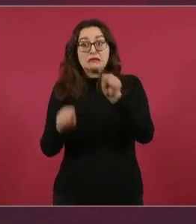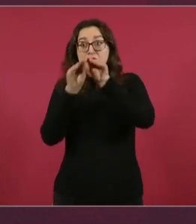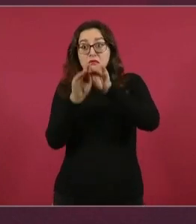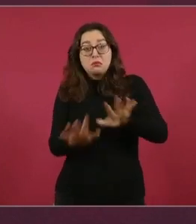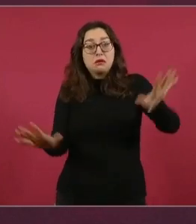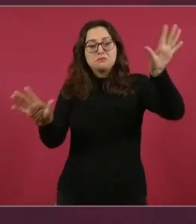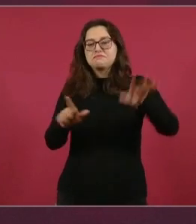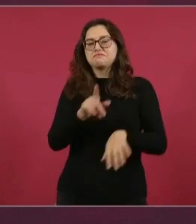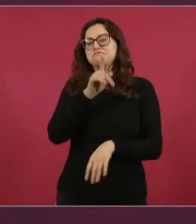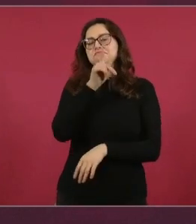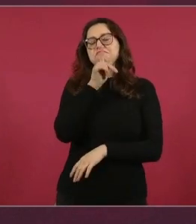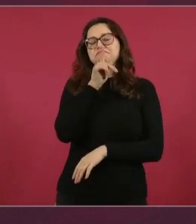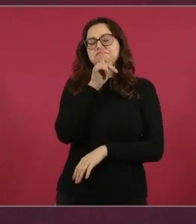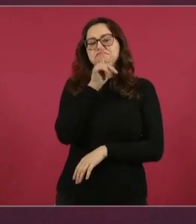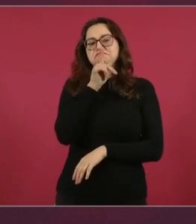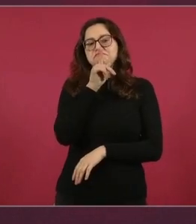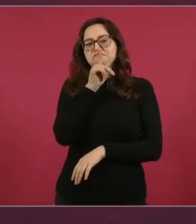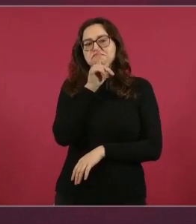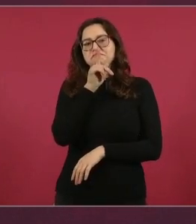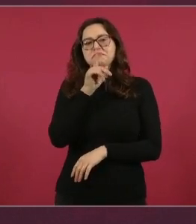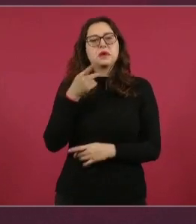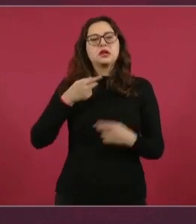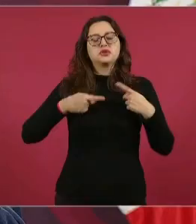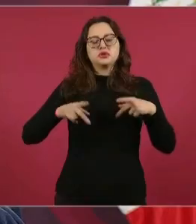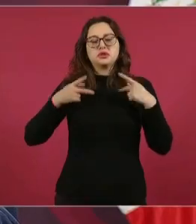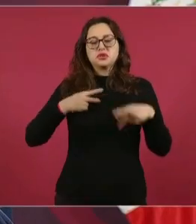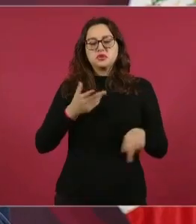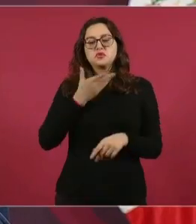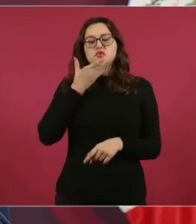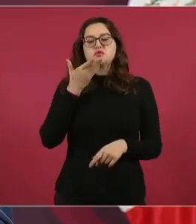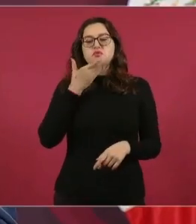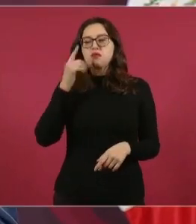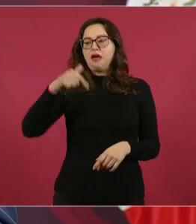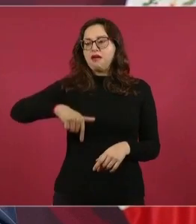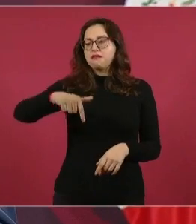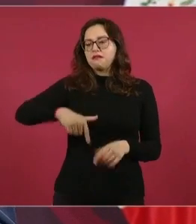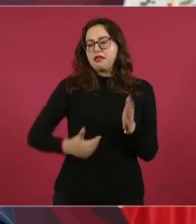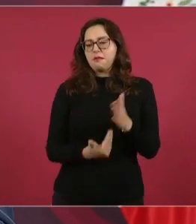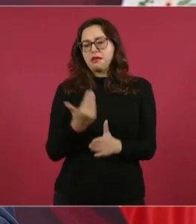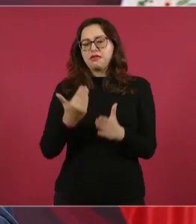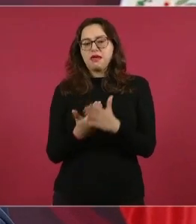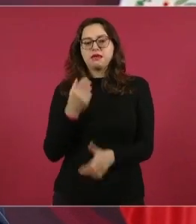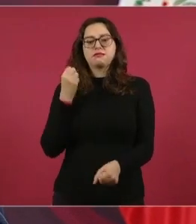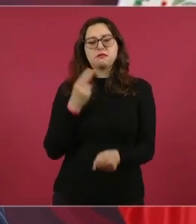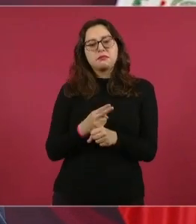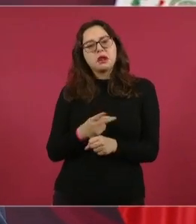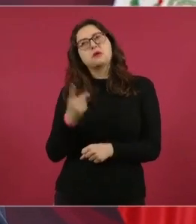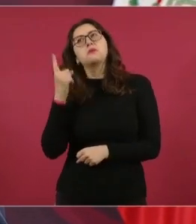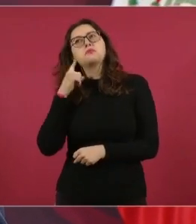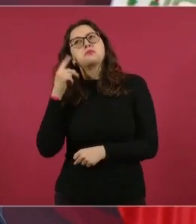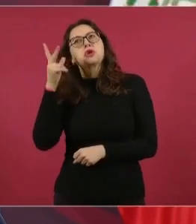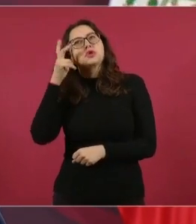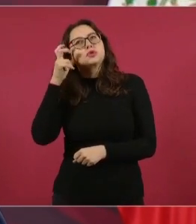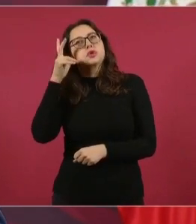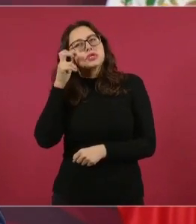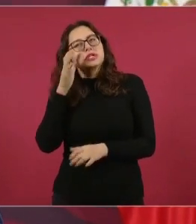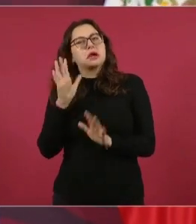enterarse a esta hora, en esta conferencia, y por eso